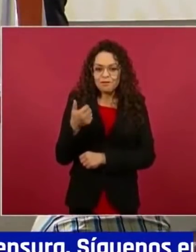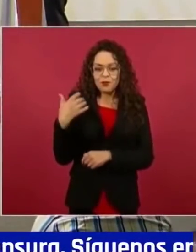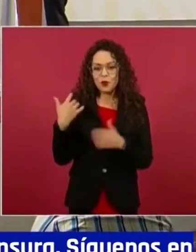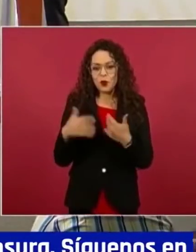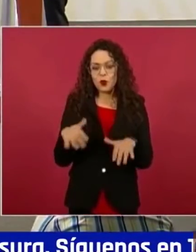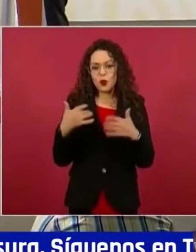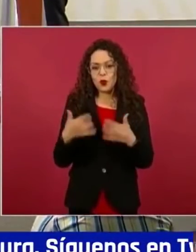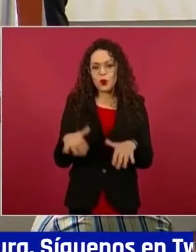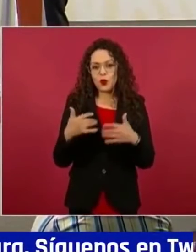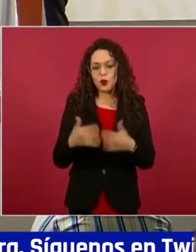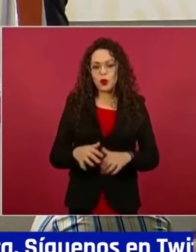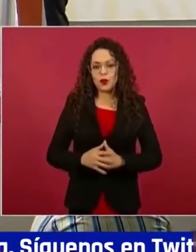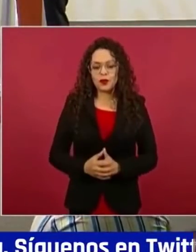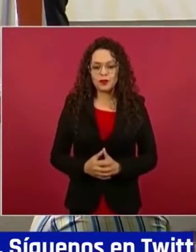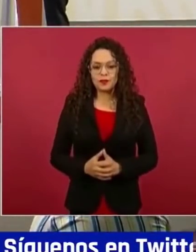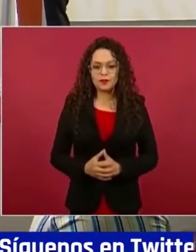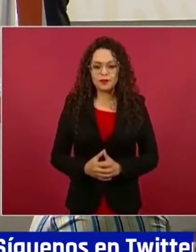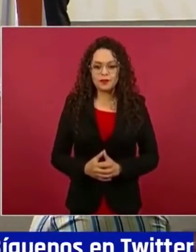una superficie de